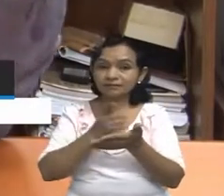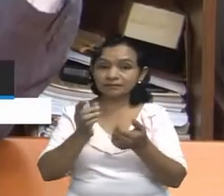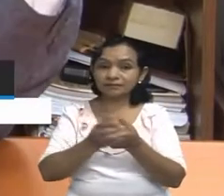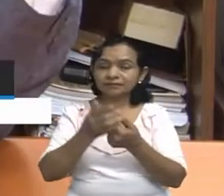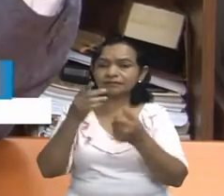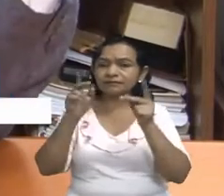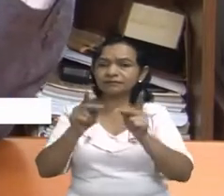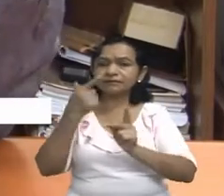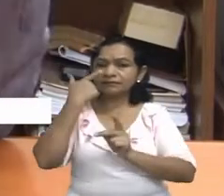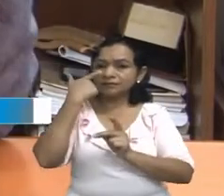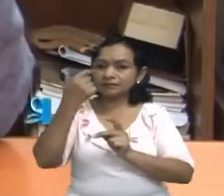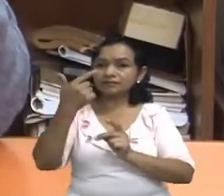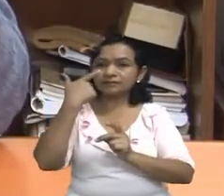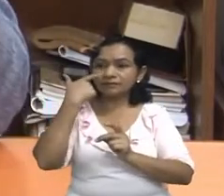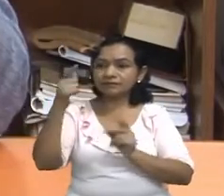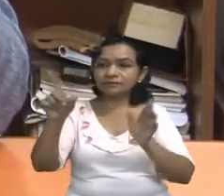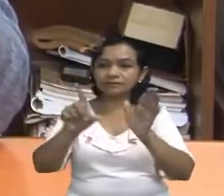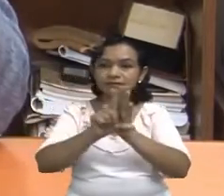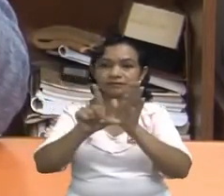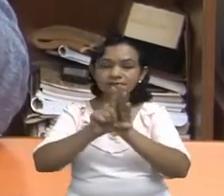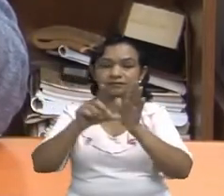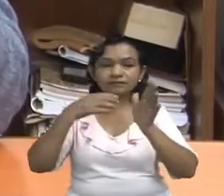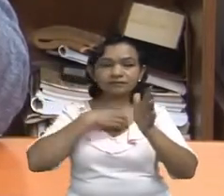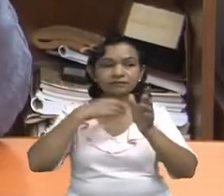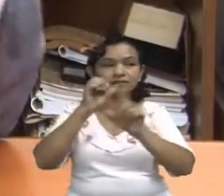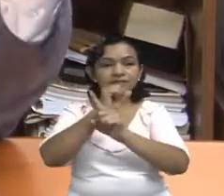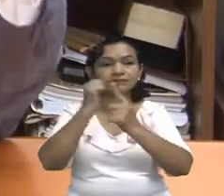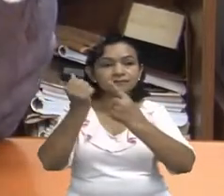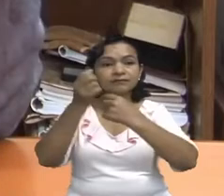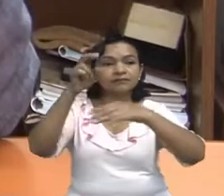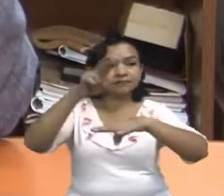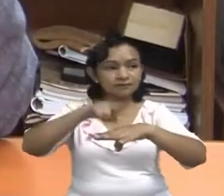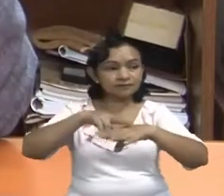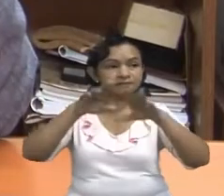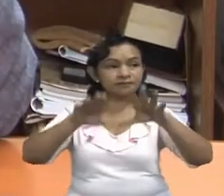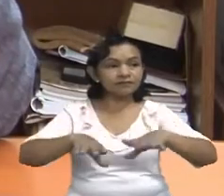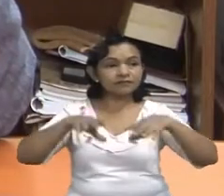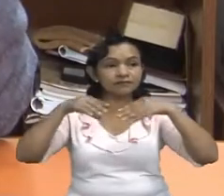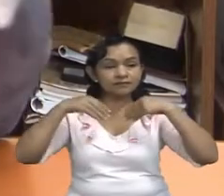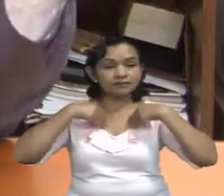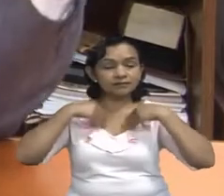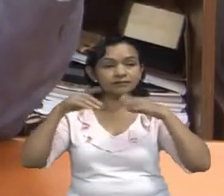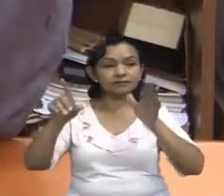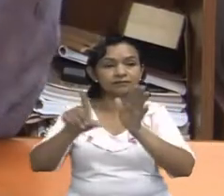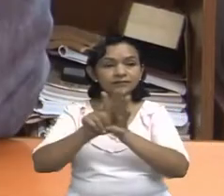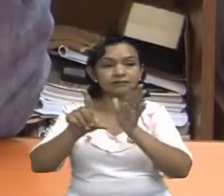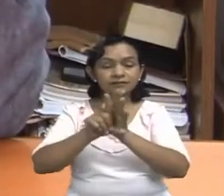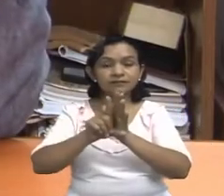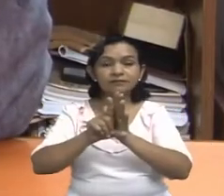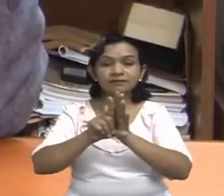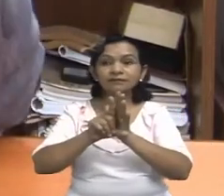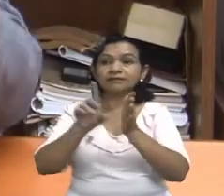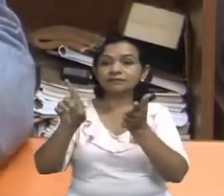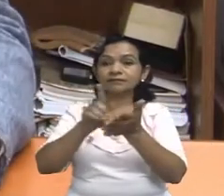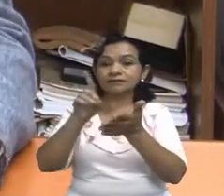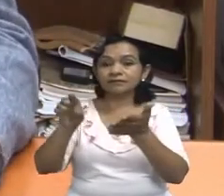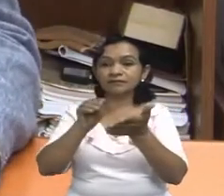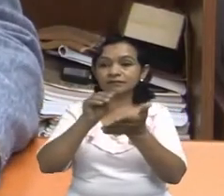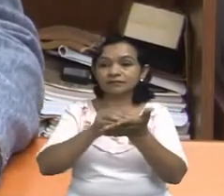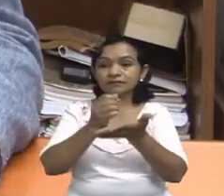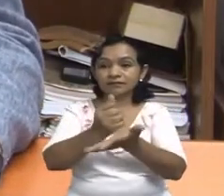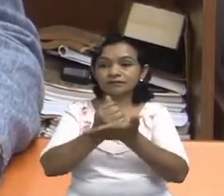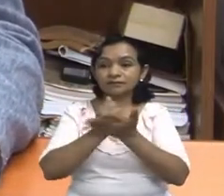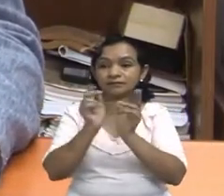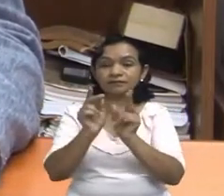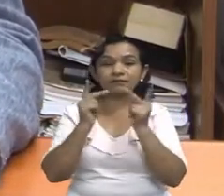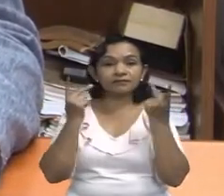gente conociera también de las leyes que aprobaba el Parlamento y las leyes que se emitían en su beneficio, en beneficio de la